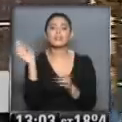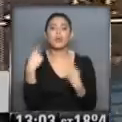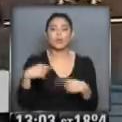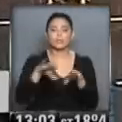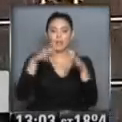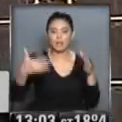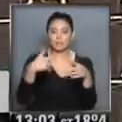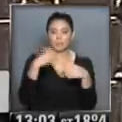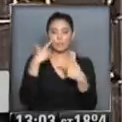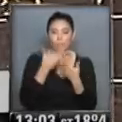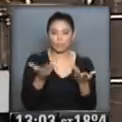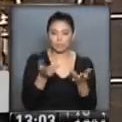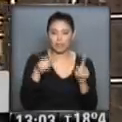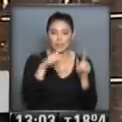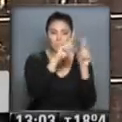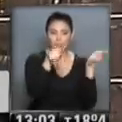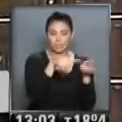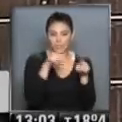señalaban ustedes, cerca de las 20